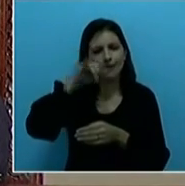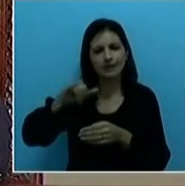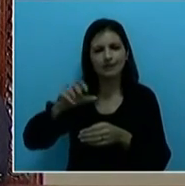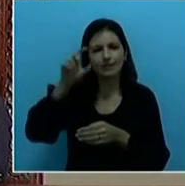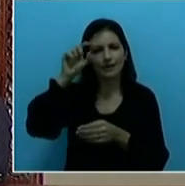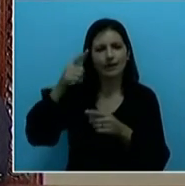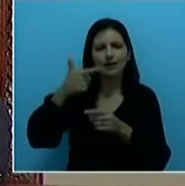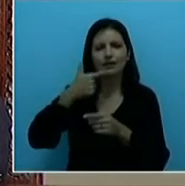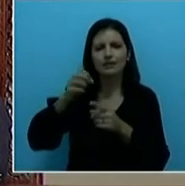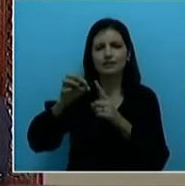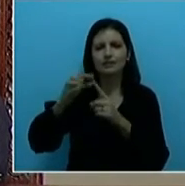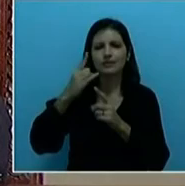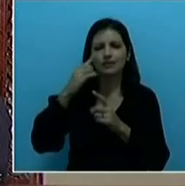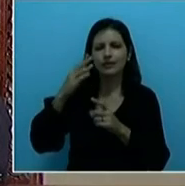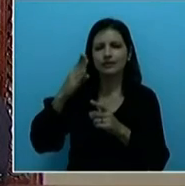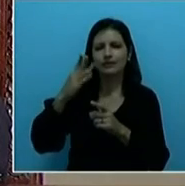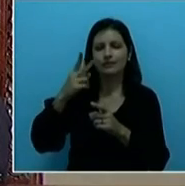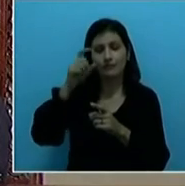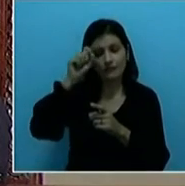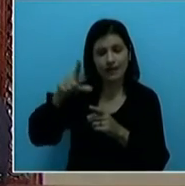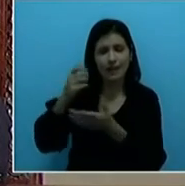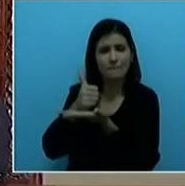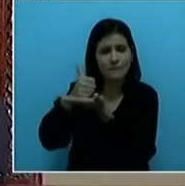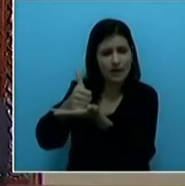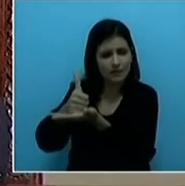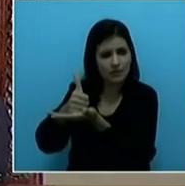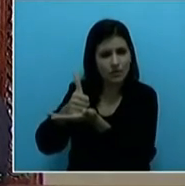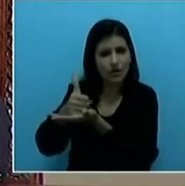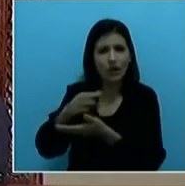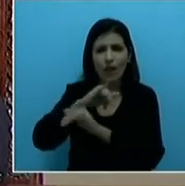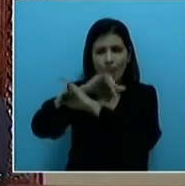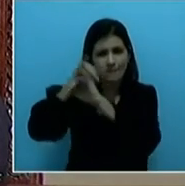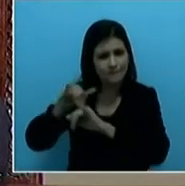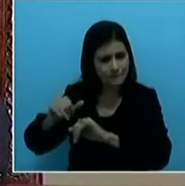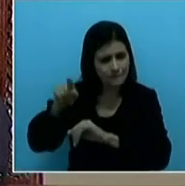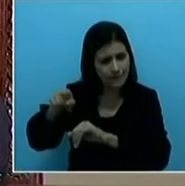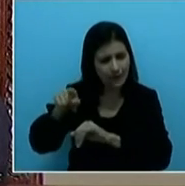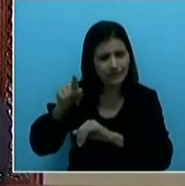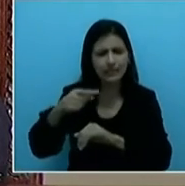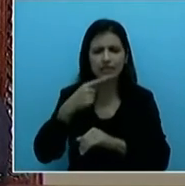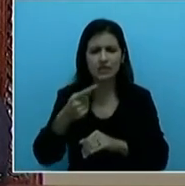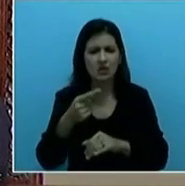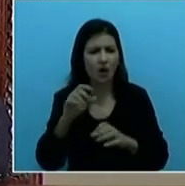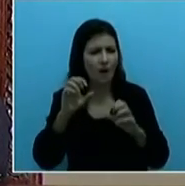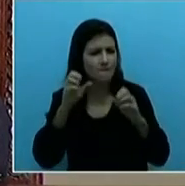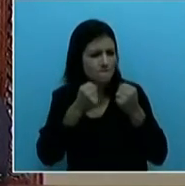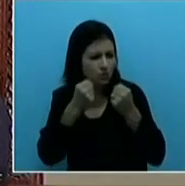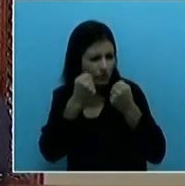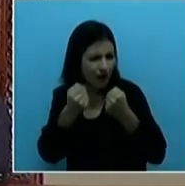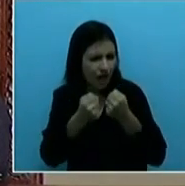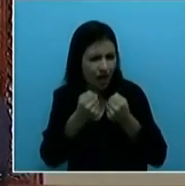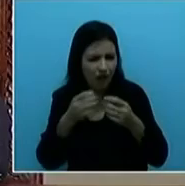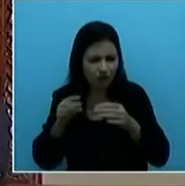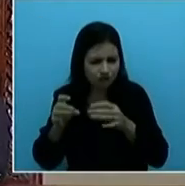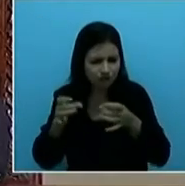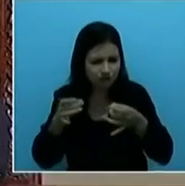no tengo dudas que entre todos con el esfuerzo de cada uno de los santafesinos